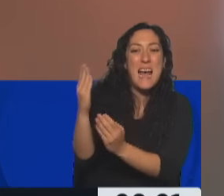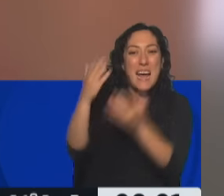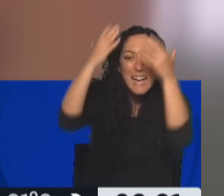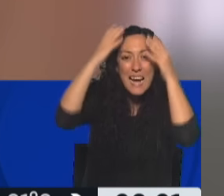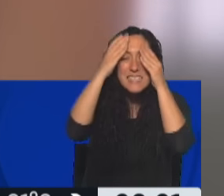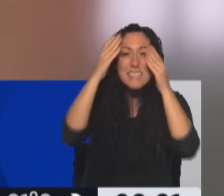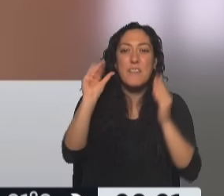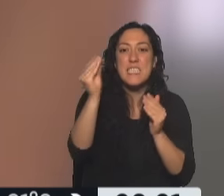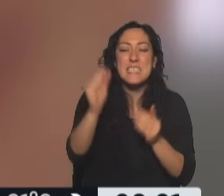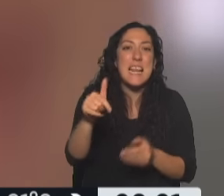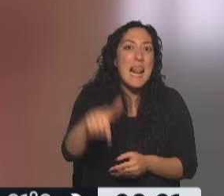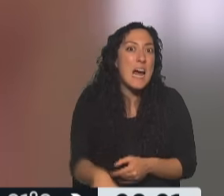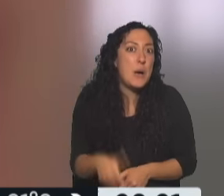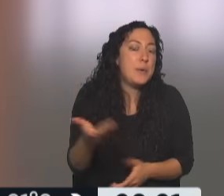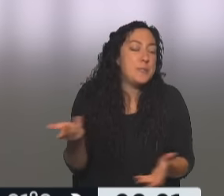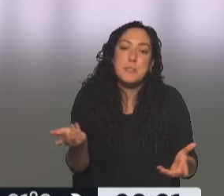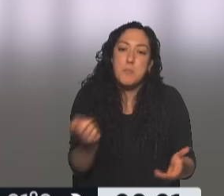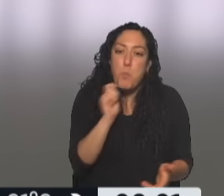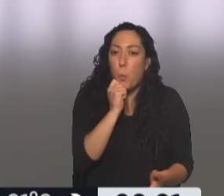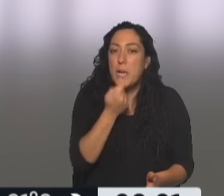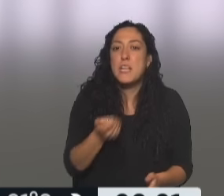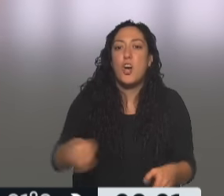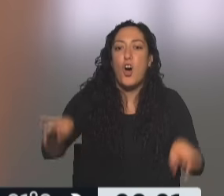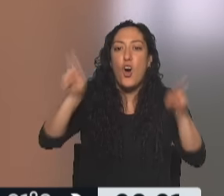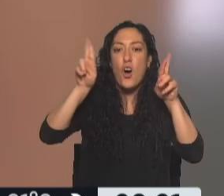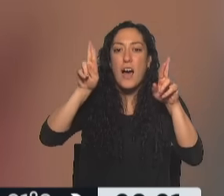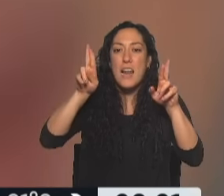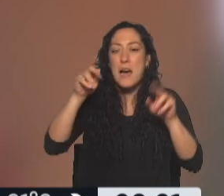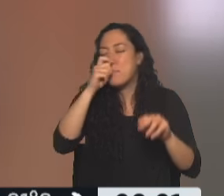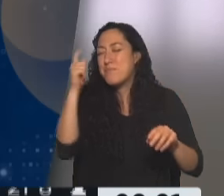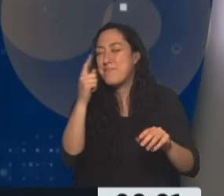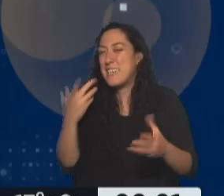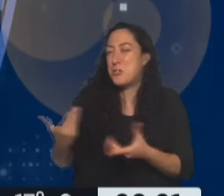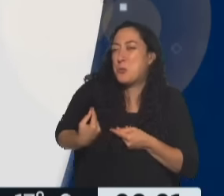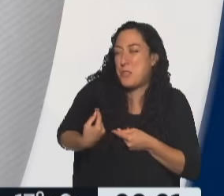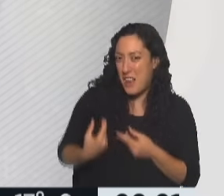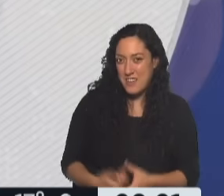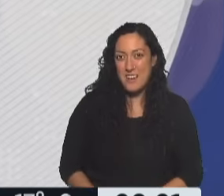acá y en Brasil va a ser algo muy lindo, que ojalá nos dé un poquito más de velocidad. Así que vamos a ver.